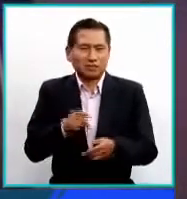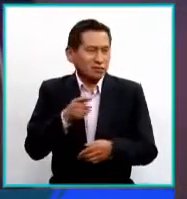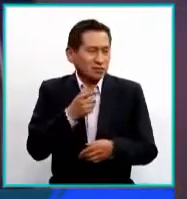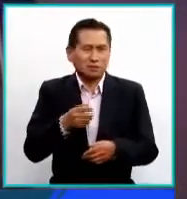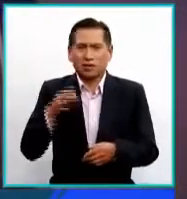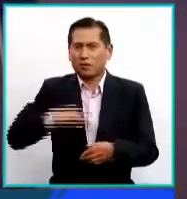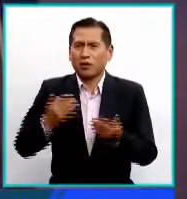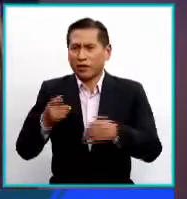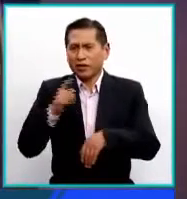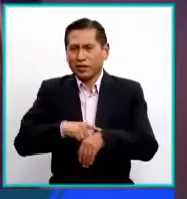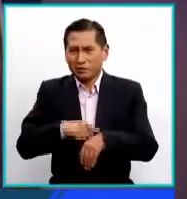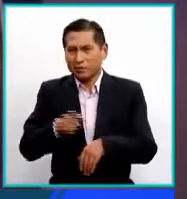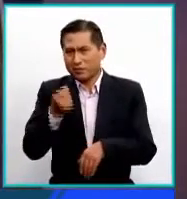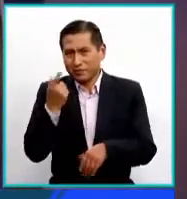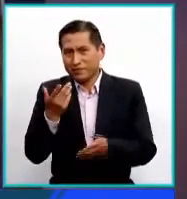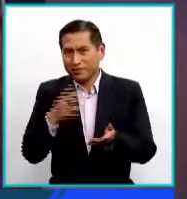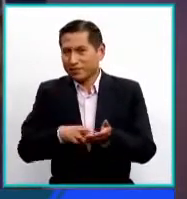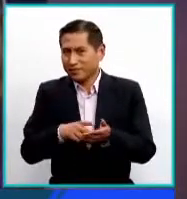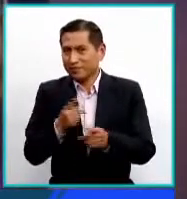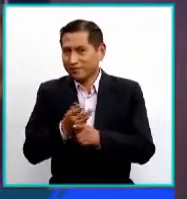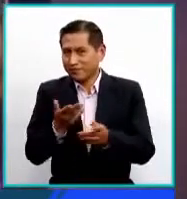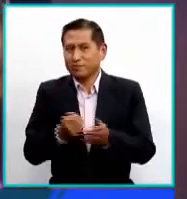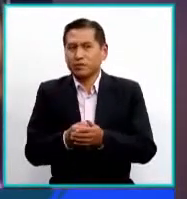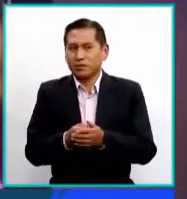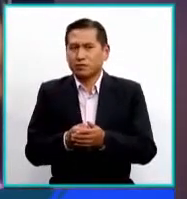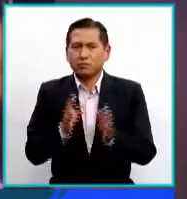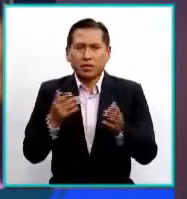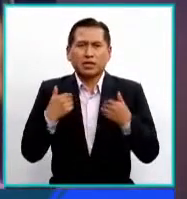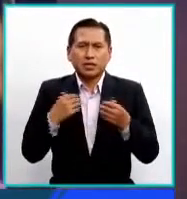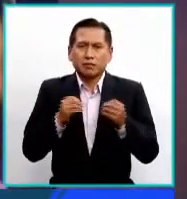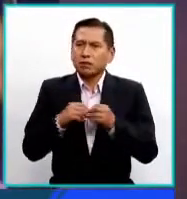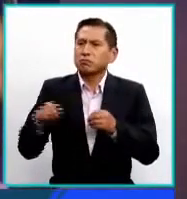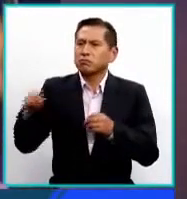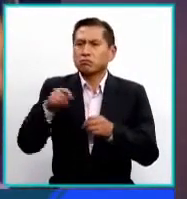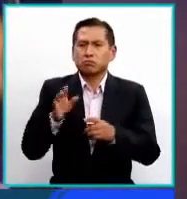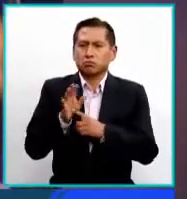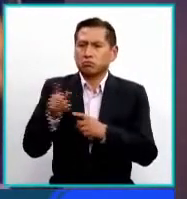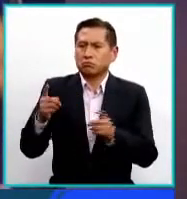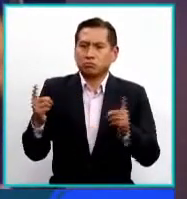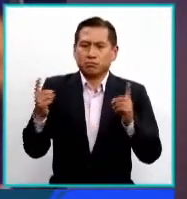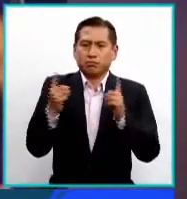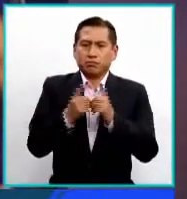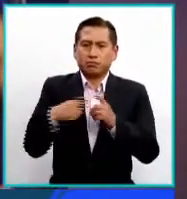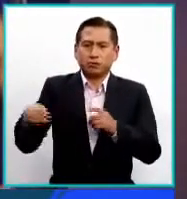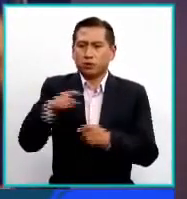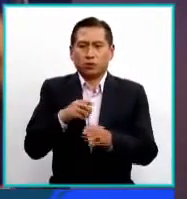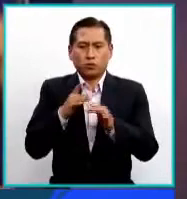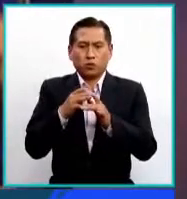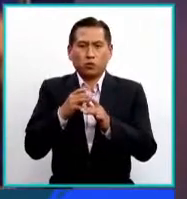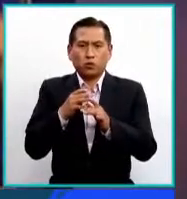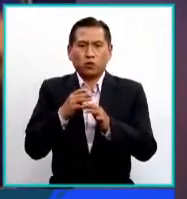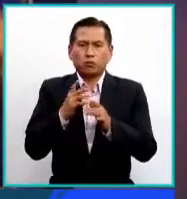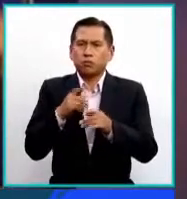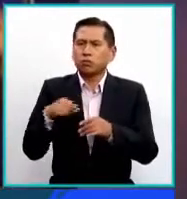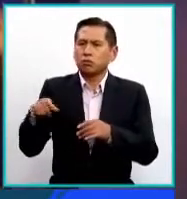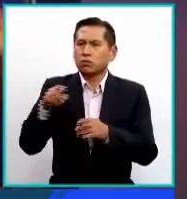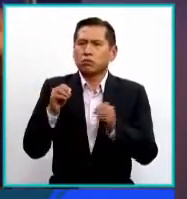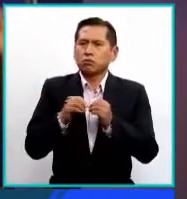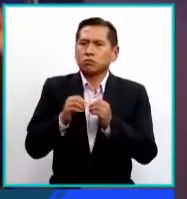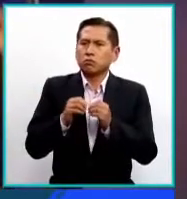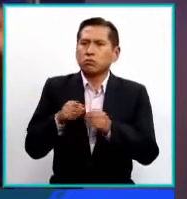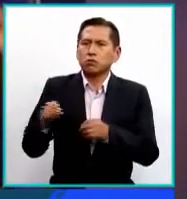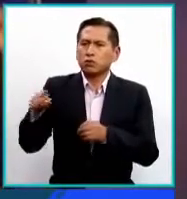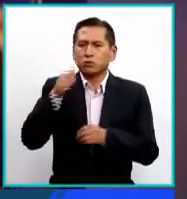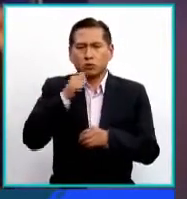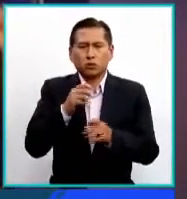que aprovechar, ¿no? Te das cuenta, digamos, ¿no? Así como que hay certámenes o hay encuentros de quenistas y son contadas